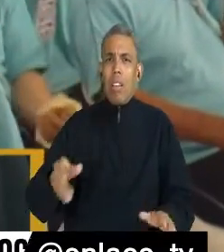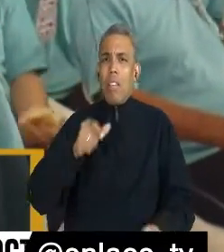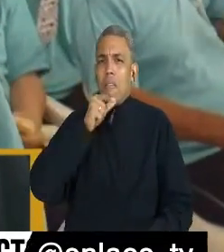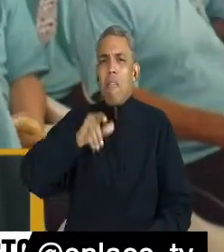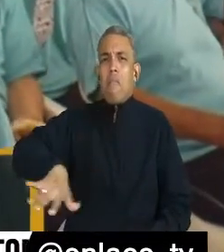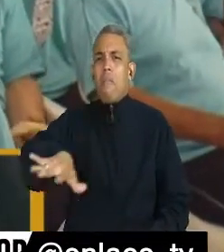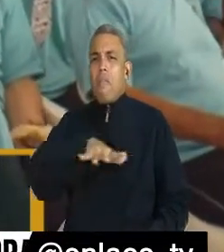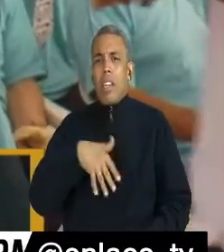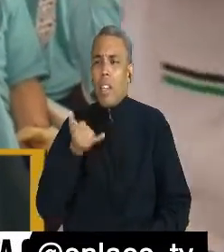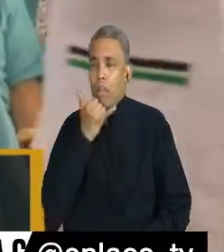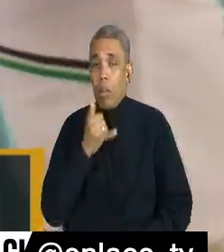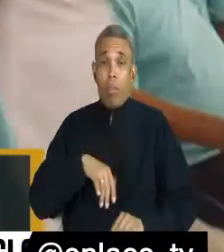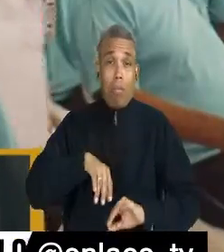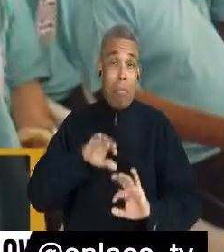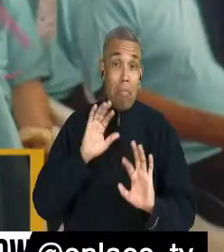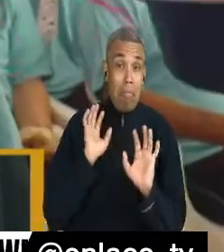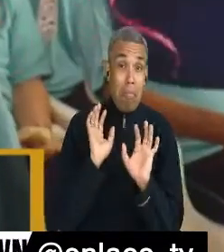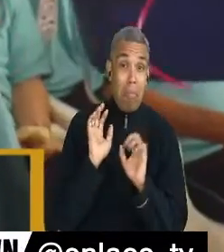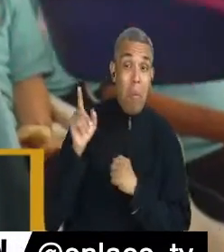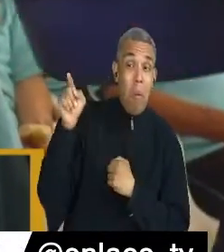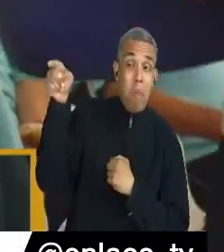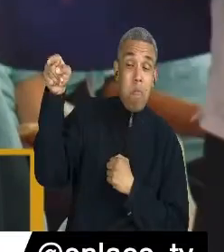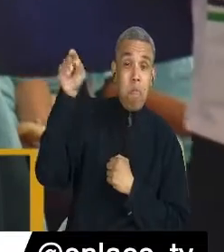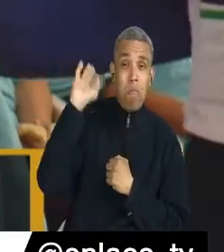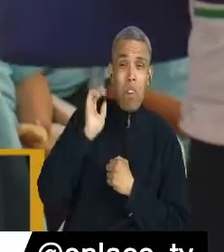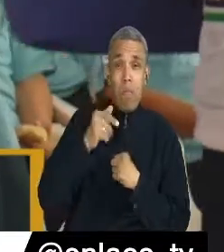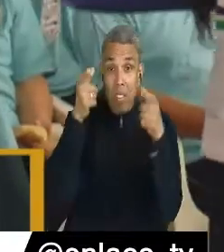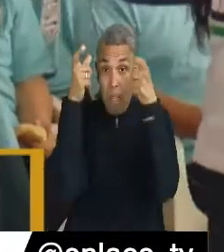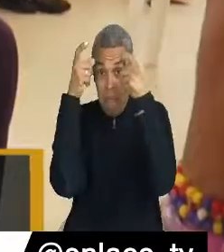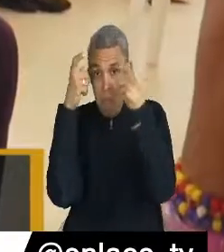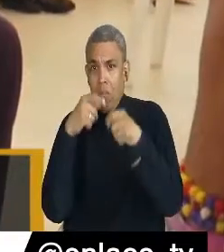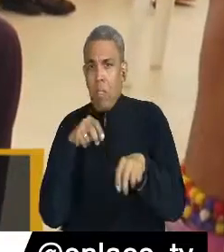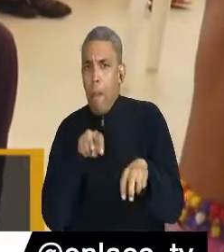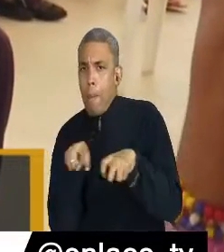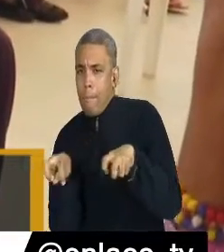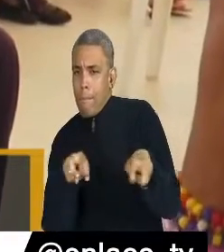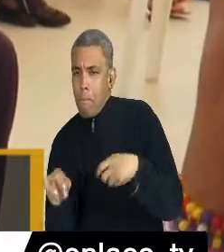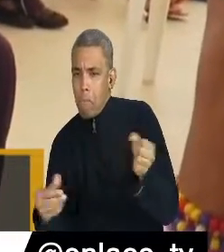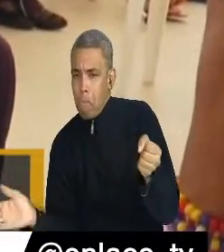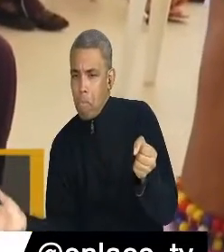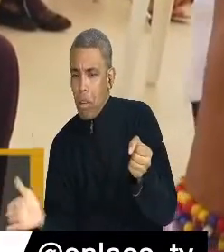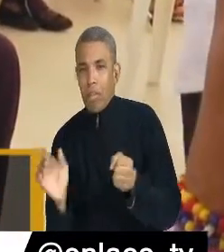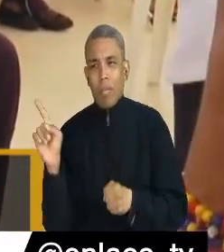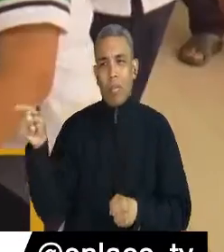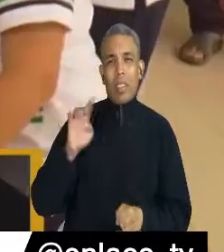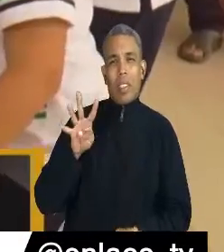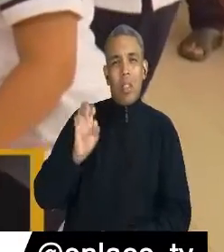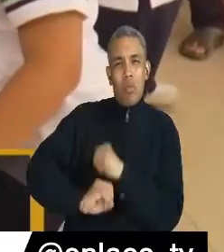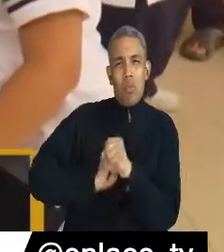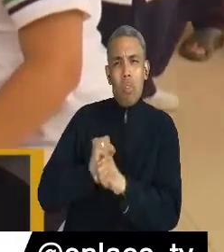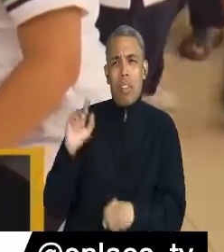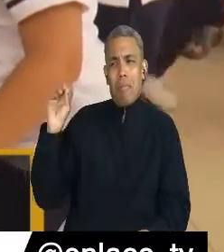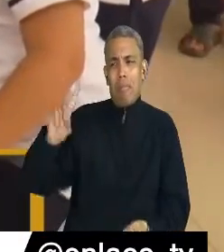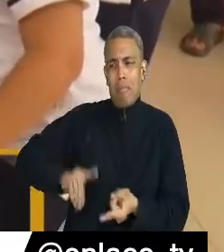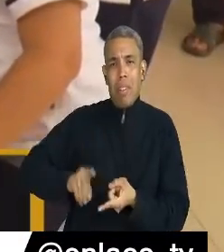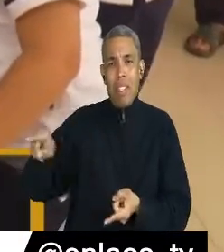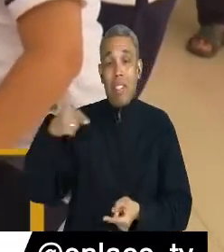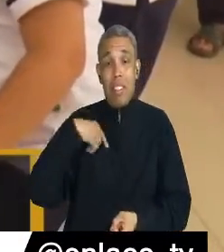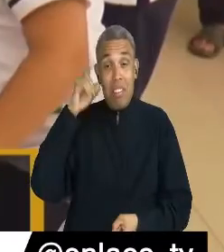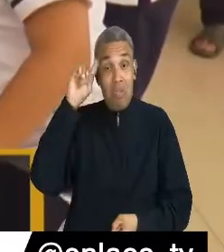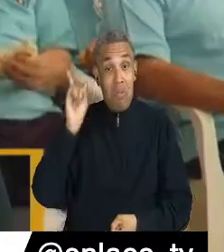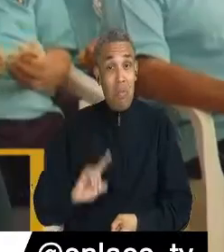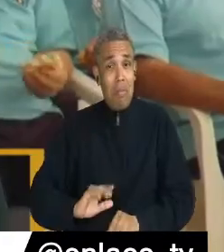que ganaba por dinero lo hecha desde hace 40 años conoce de los santos no sabía lo que era la celebración de